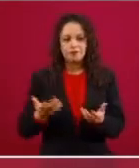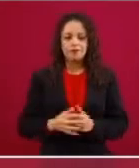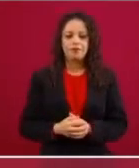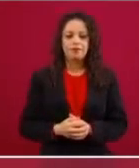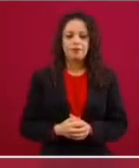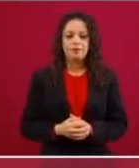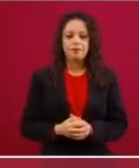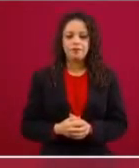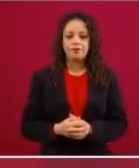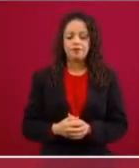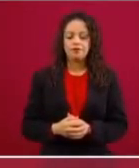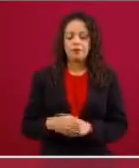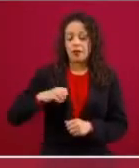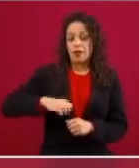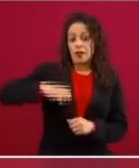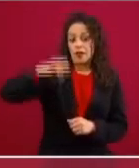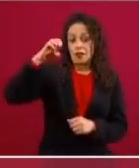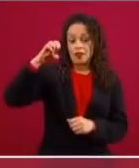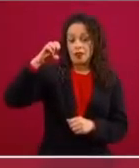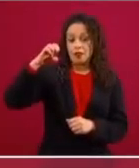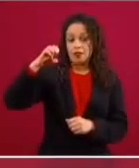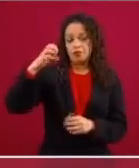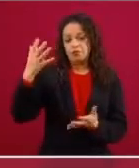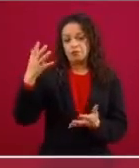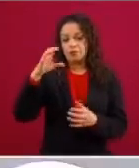60 a 65 años